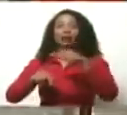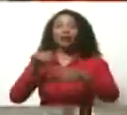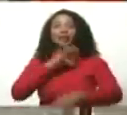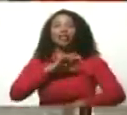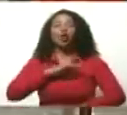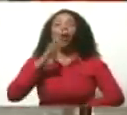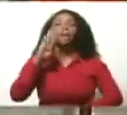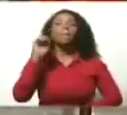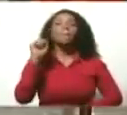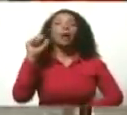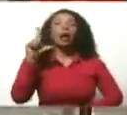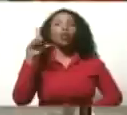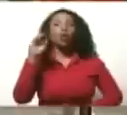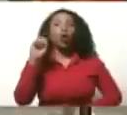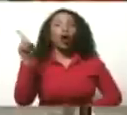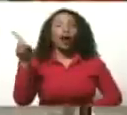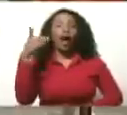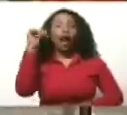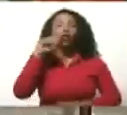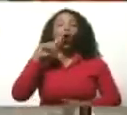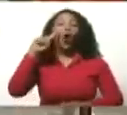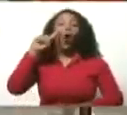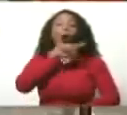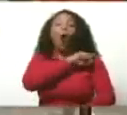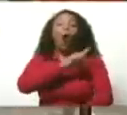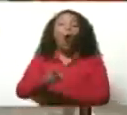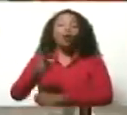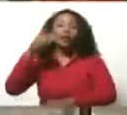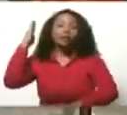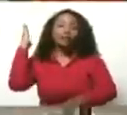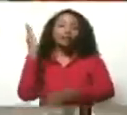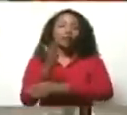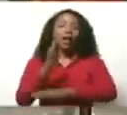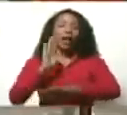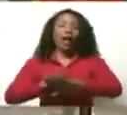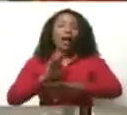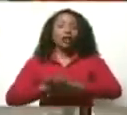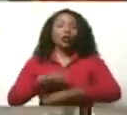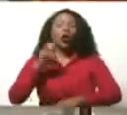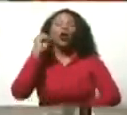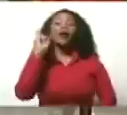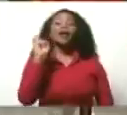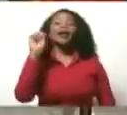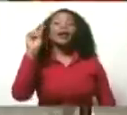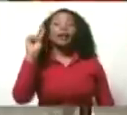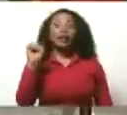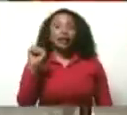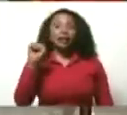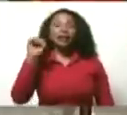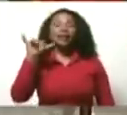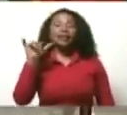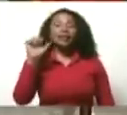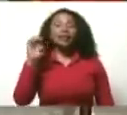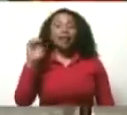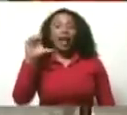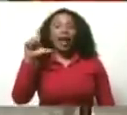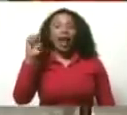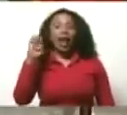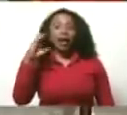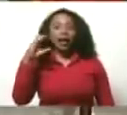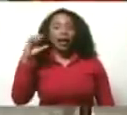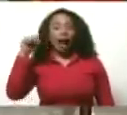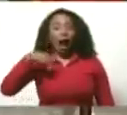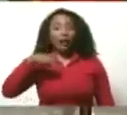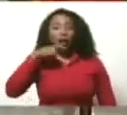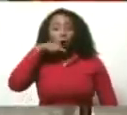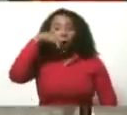Baldo Sansó tiene una orden de aprehensión por el caso Ingelec. Recuerden ese caso, que aquí